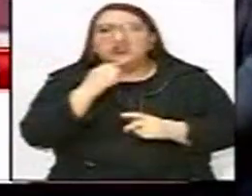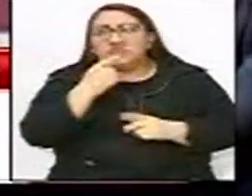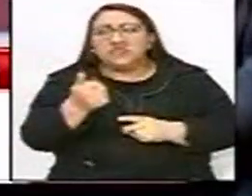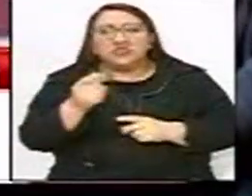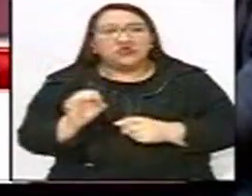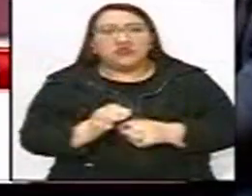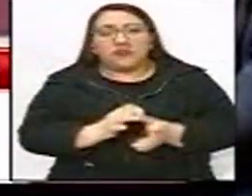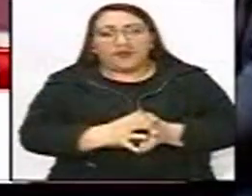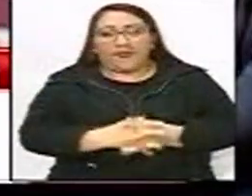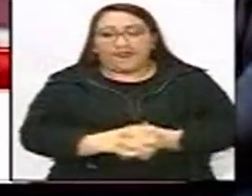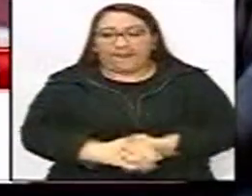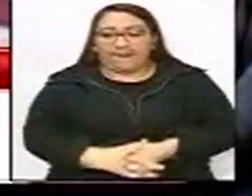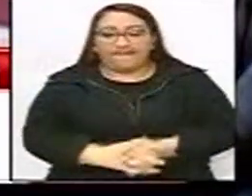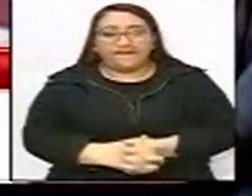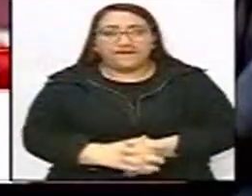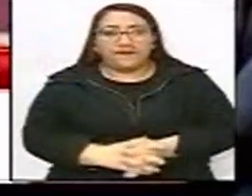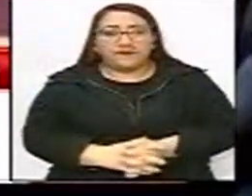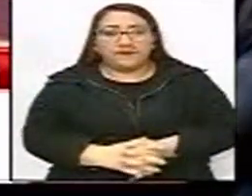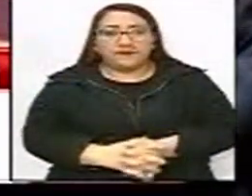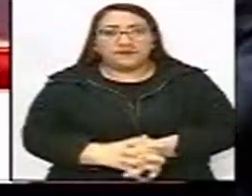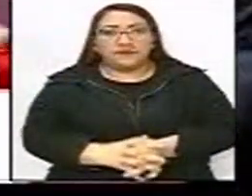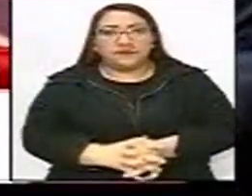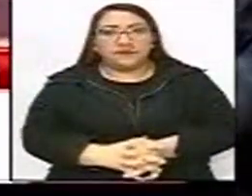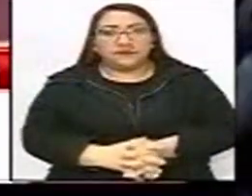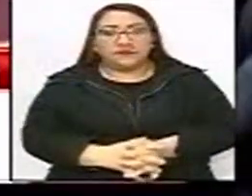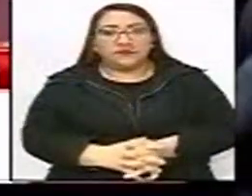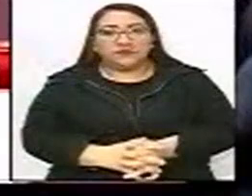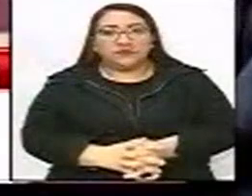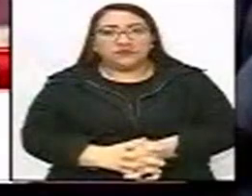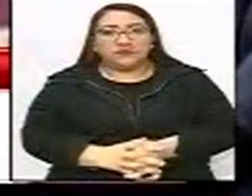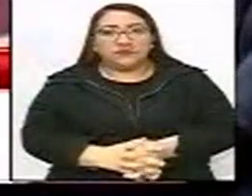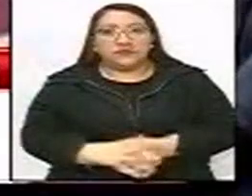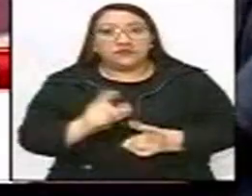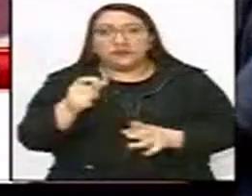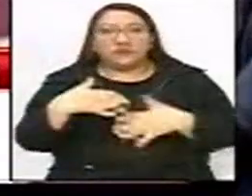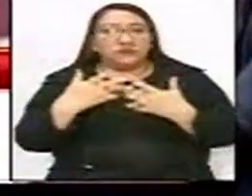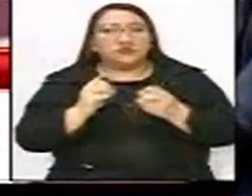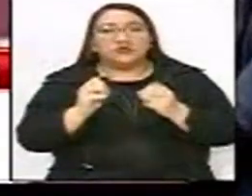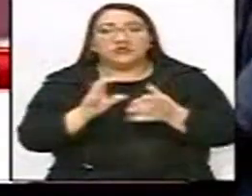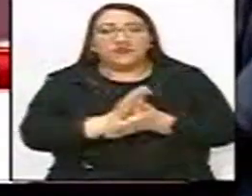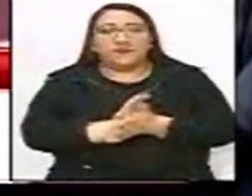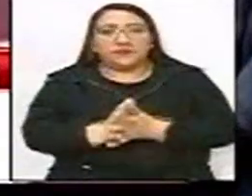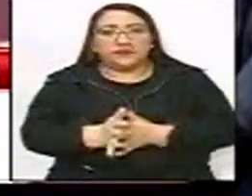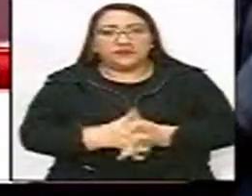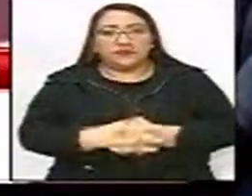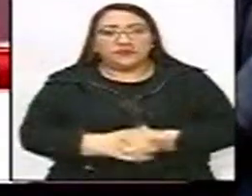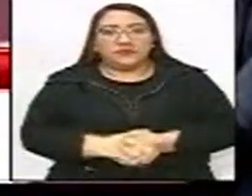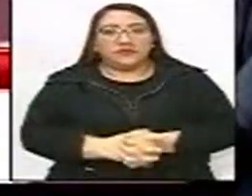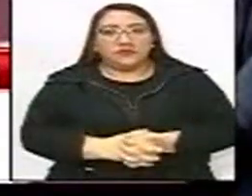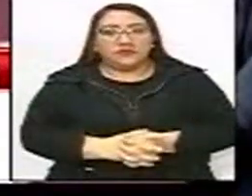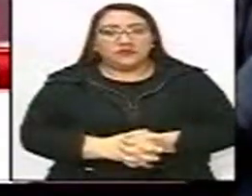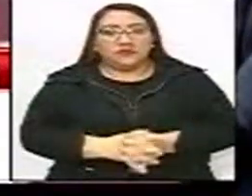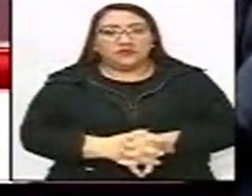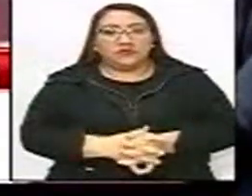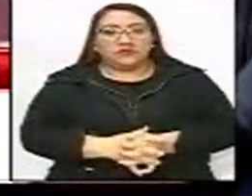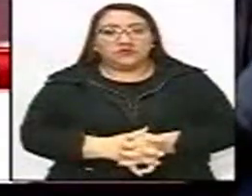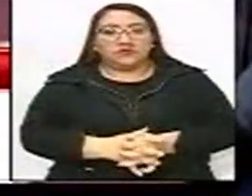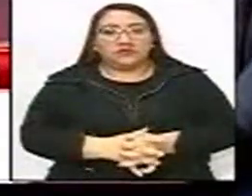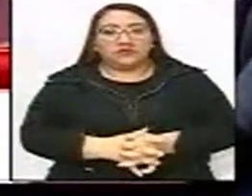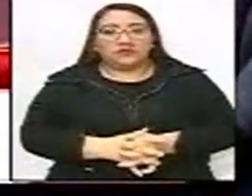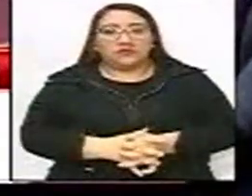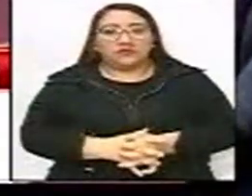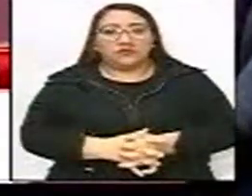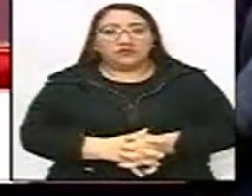quedar indefenso, no puede quedar a su suerte respecto a las multas que, entiendo yo, de manera unilateral